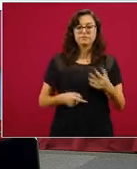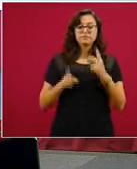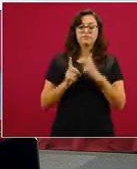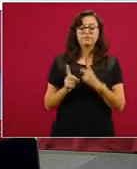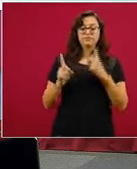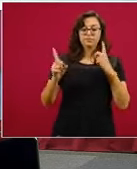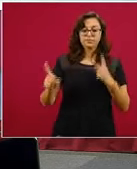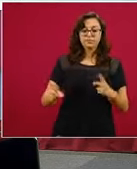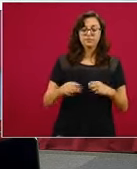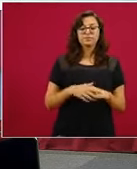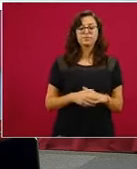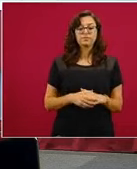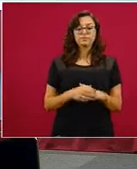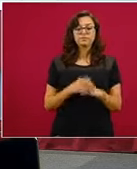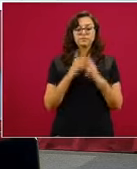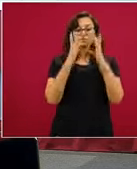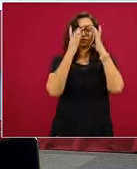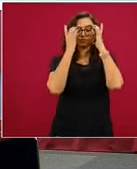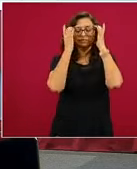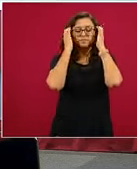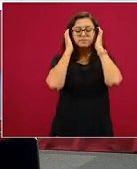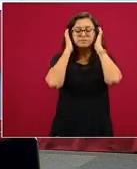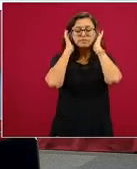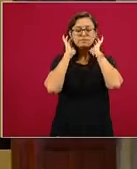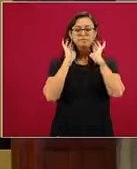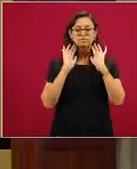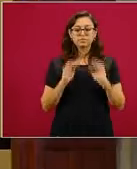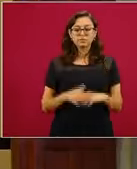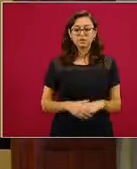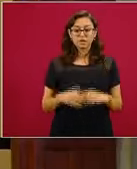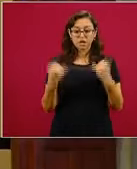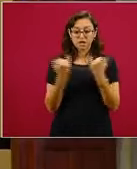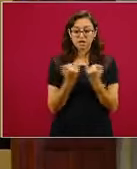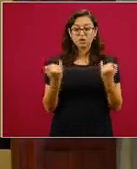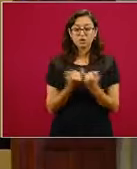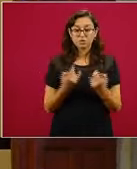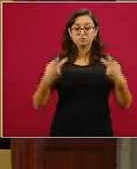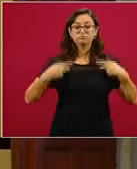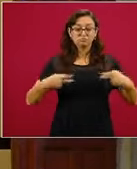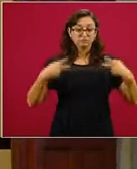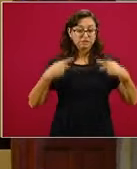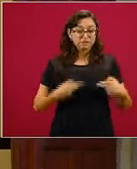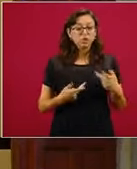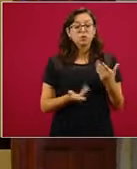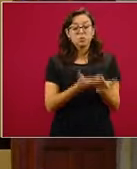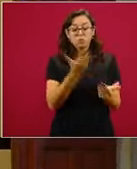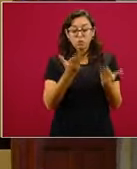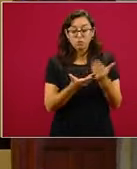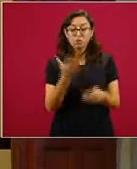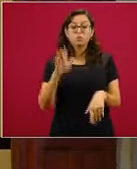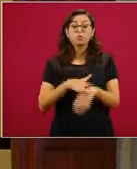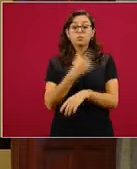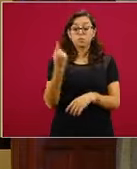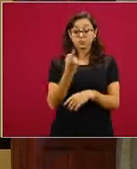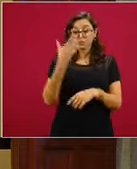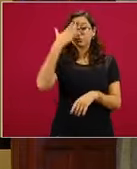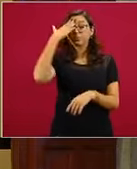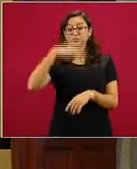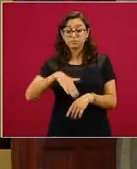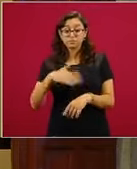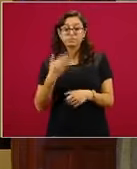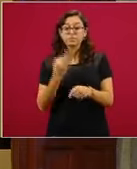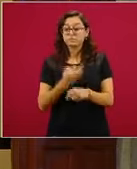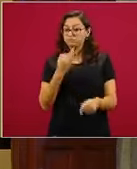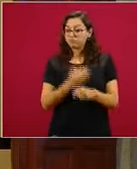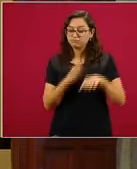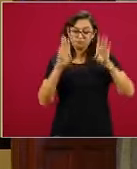distancia. Debemos hacer frente a la disminución del personal. Sabemos que mucho de nuestro personal de salud se ha enfocado a